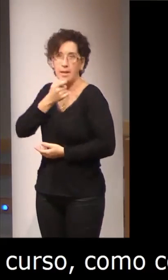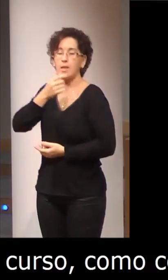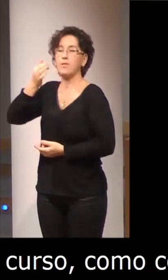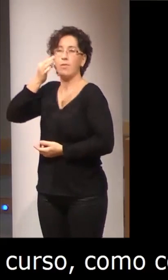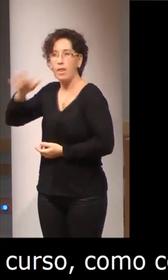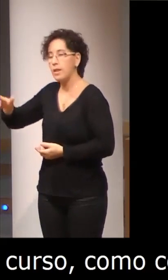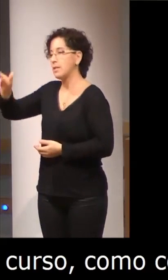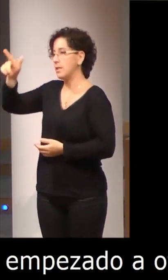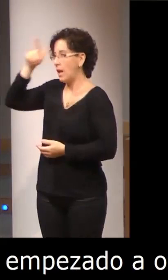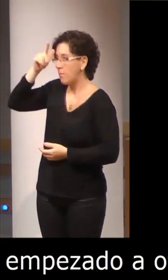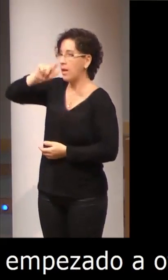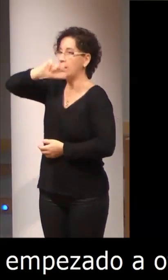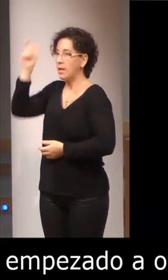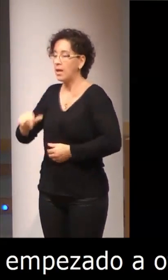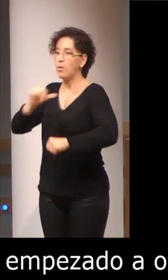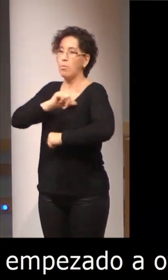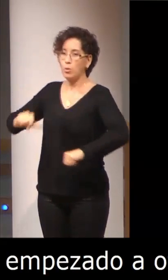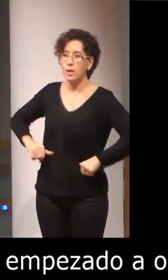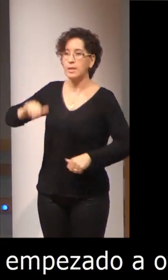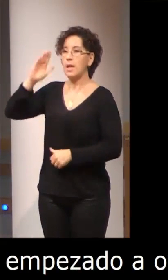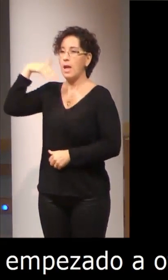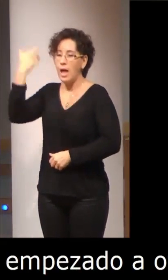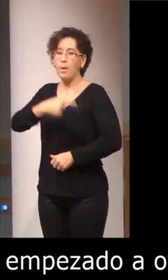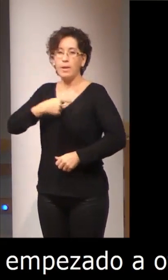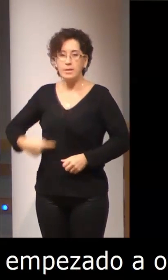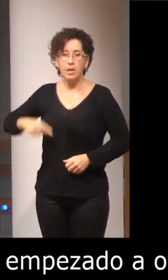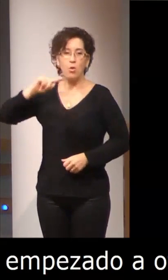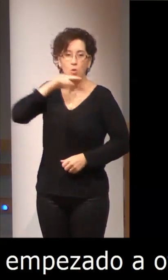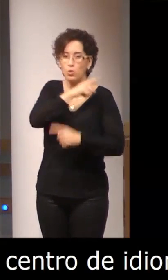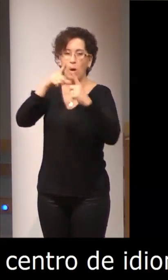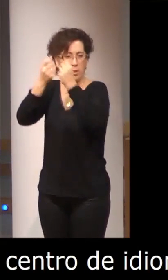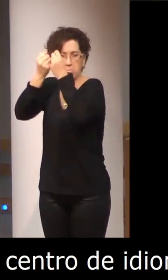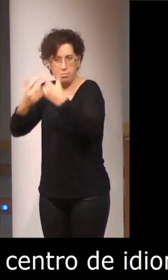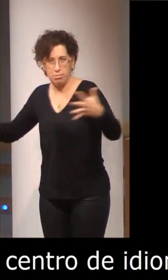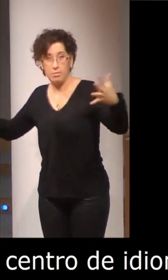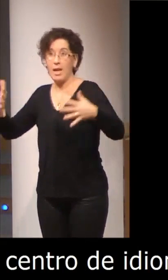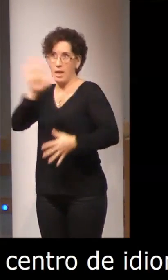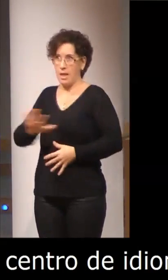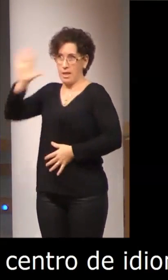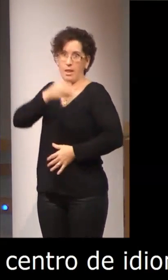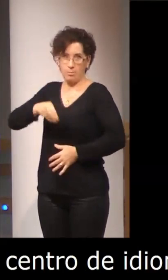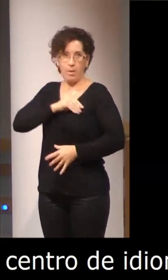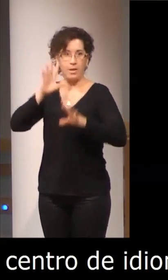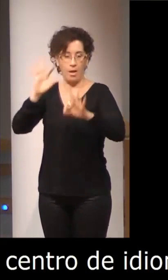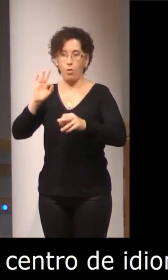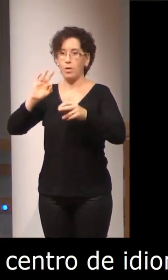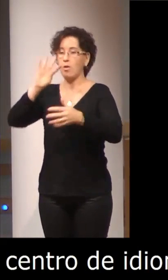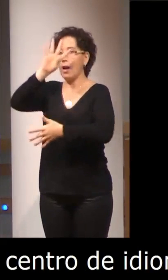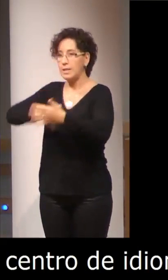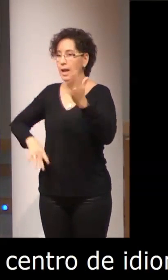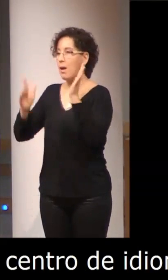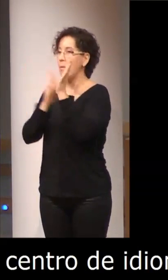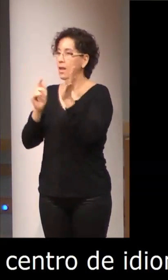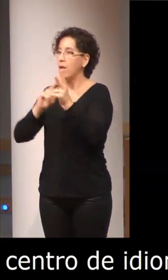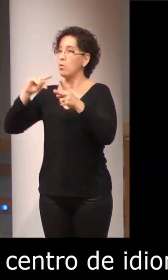alemán, italiano, portugués, árabe, chino, ruso, japonés y las lenguas cooficiales de España, español, gallego, catalán, valenciano y